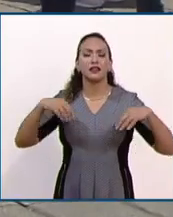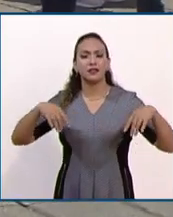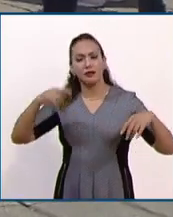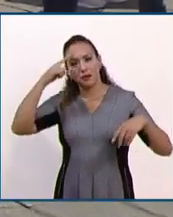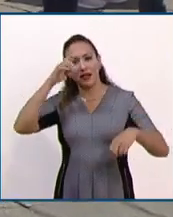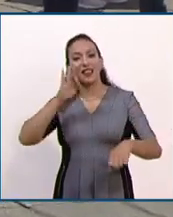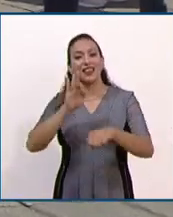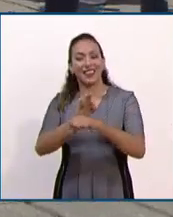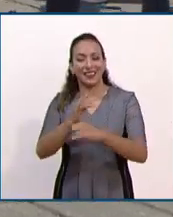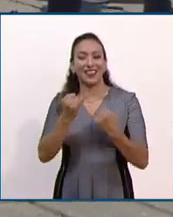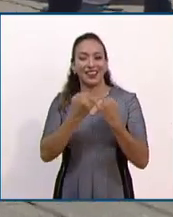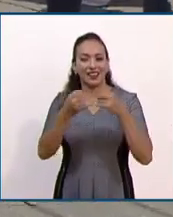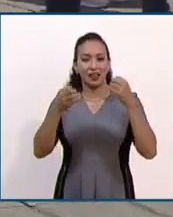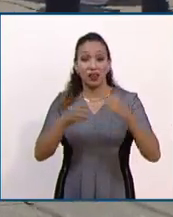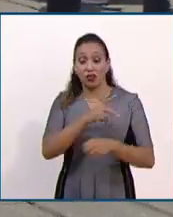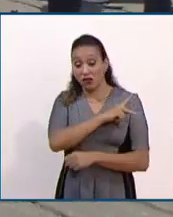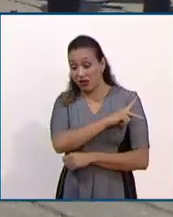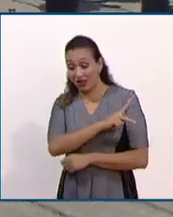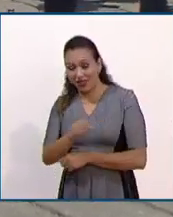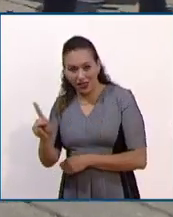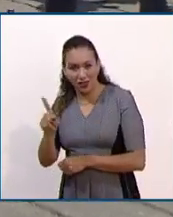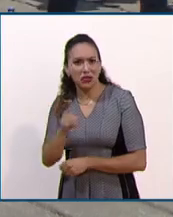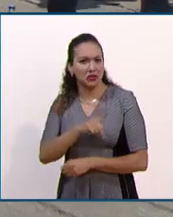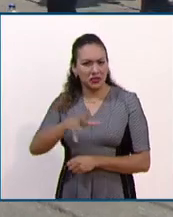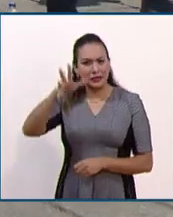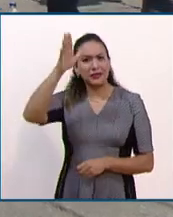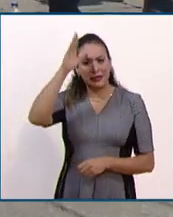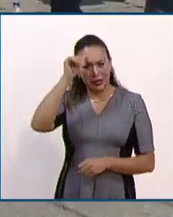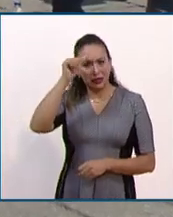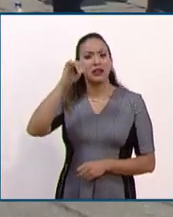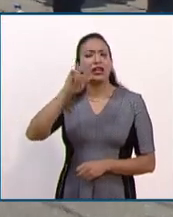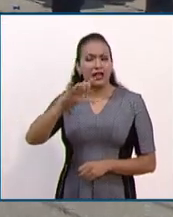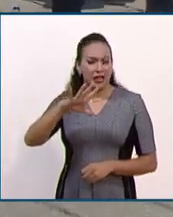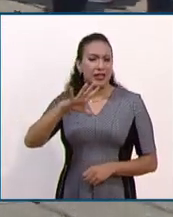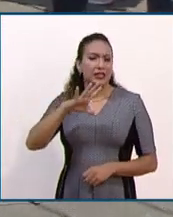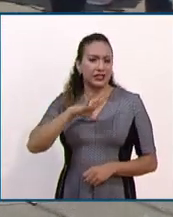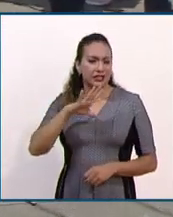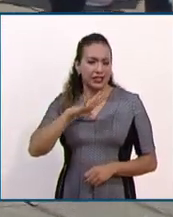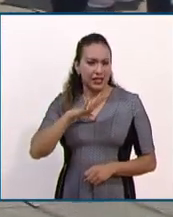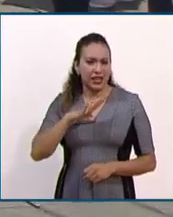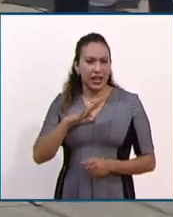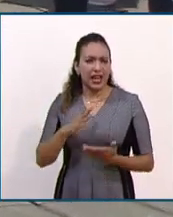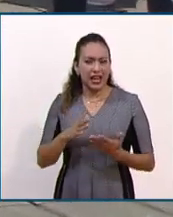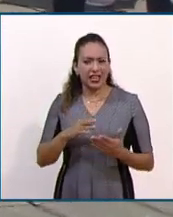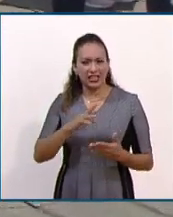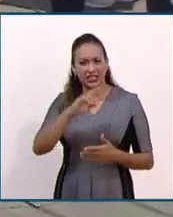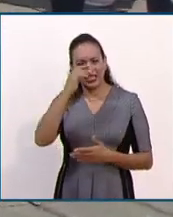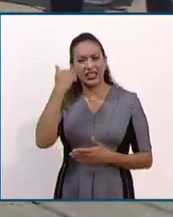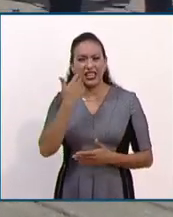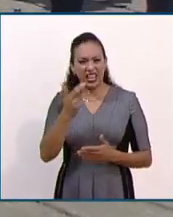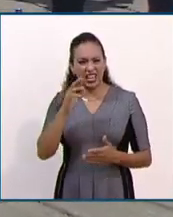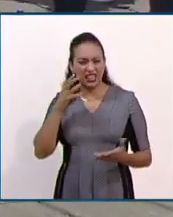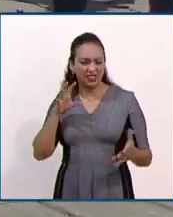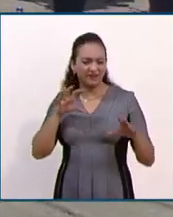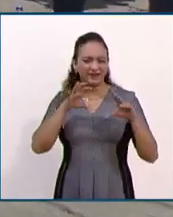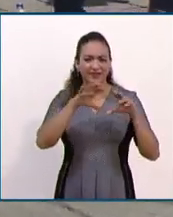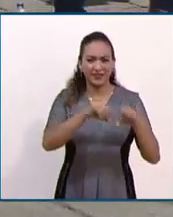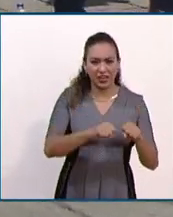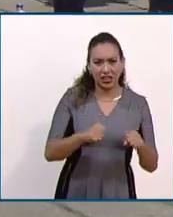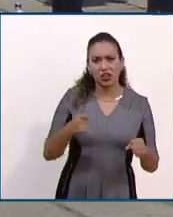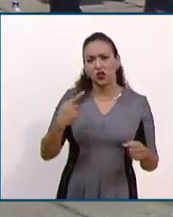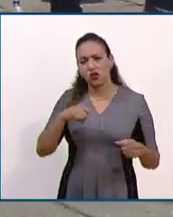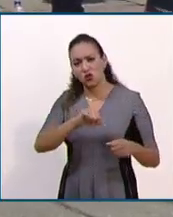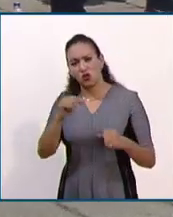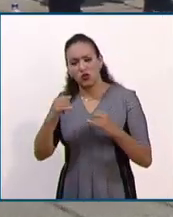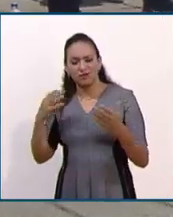judicial. Todas y todos están de acuerdo en que existe una injerencia para intentar tomar el Poder Judicial